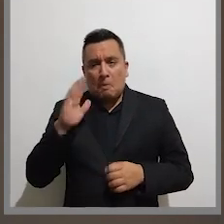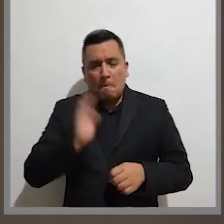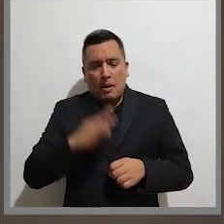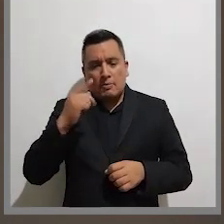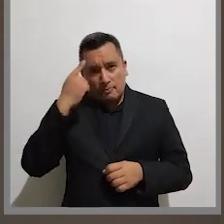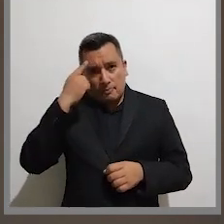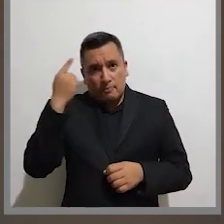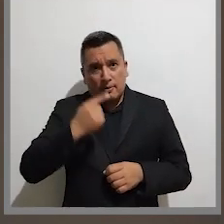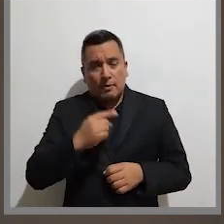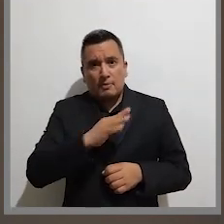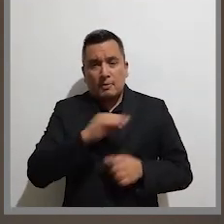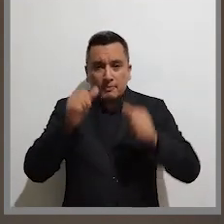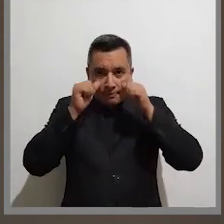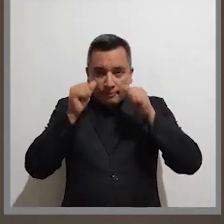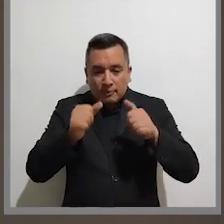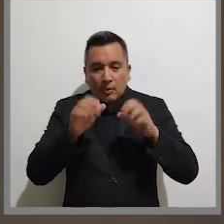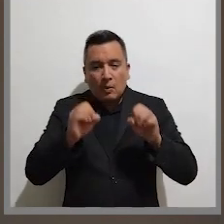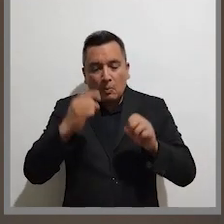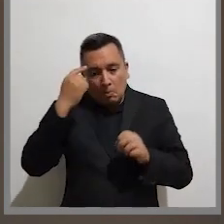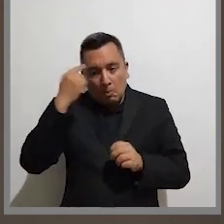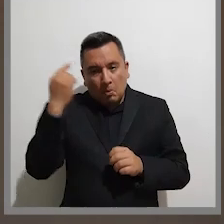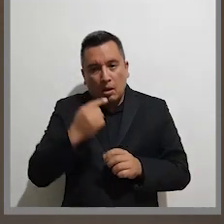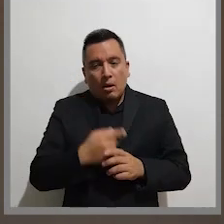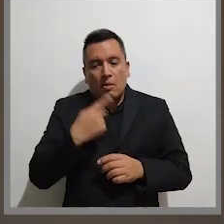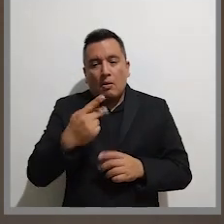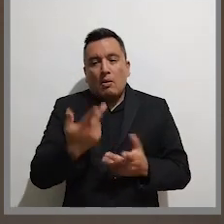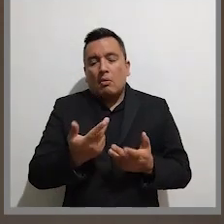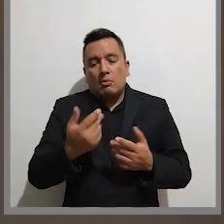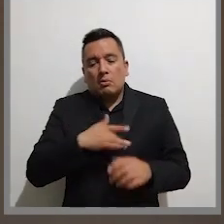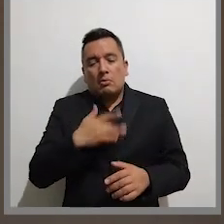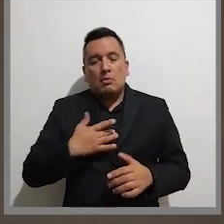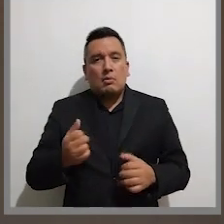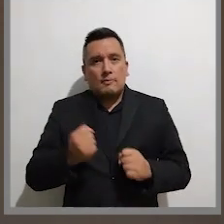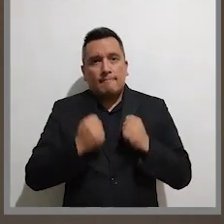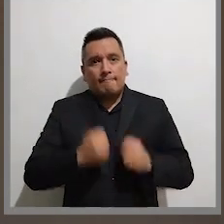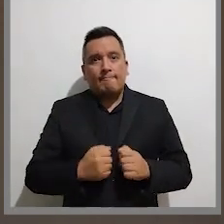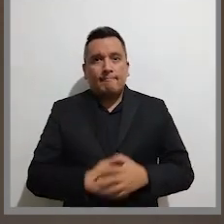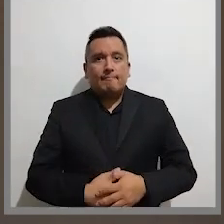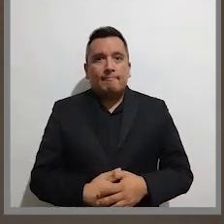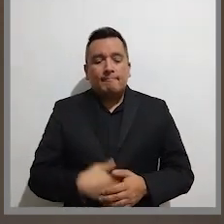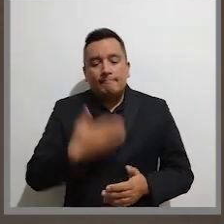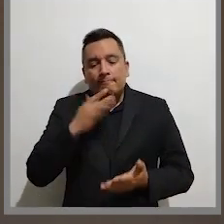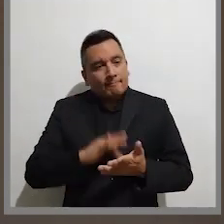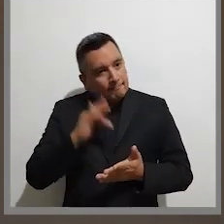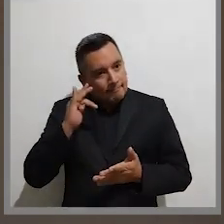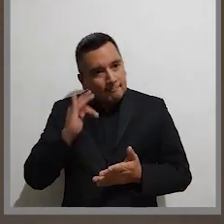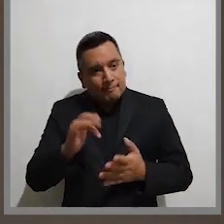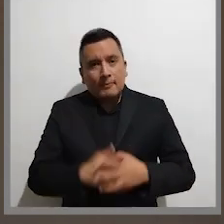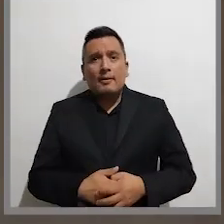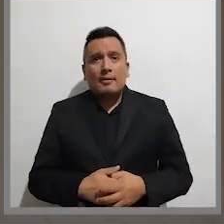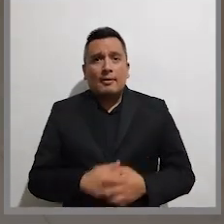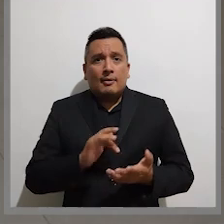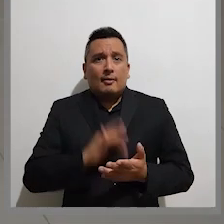más amplia para tener atención o para generar sus espacios seguros. Perfecto. Pues Michelle, muchísimas